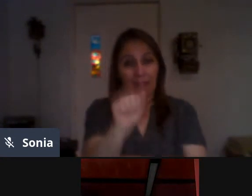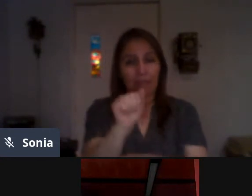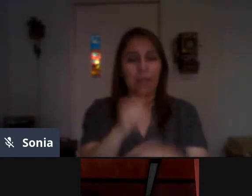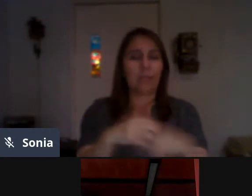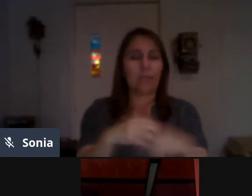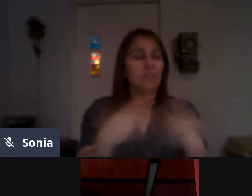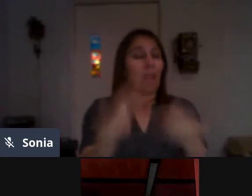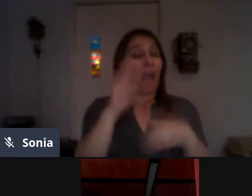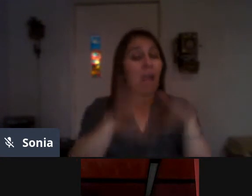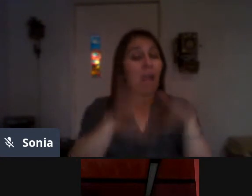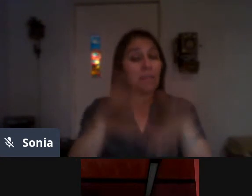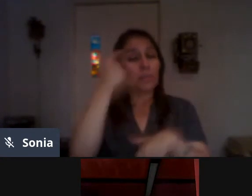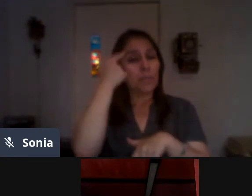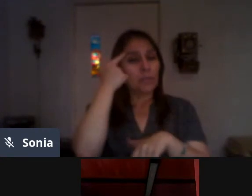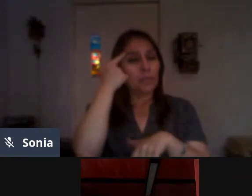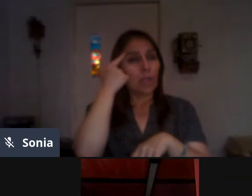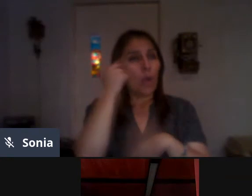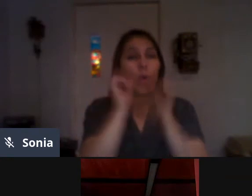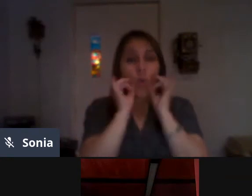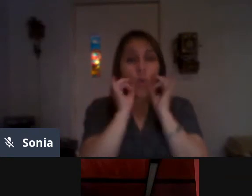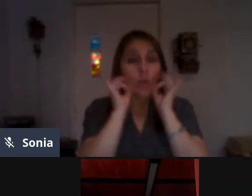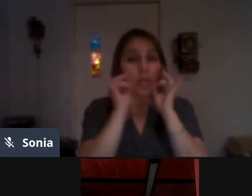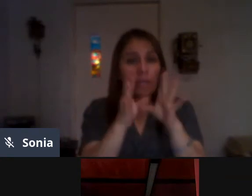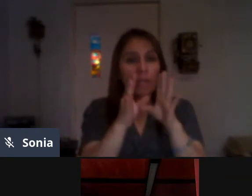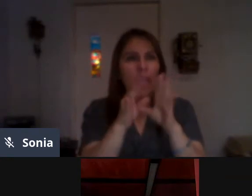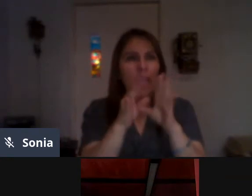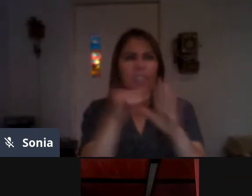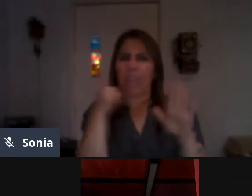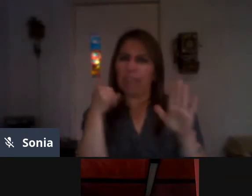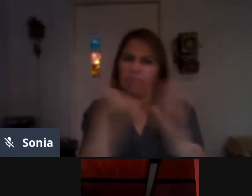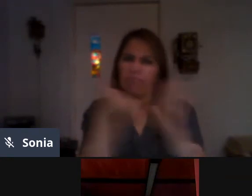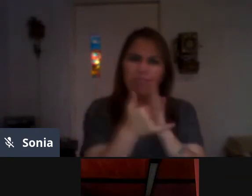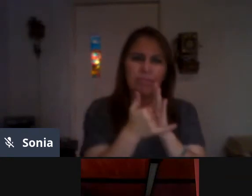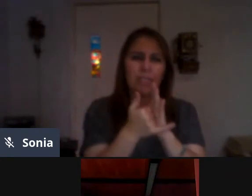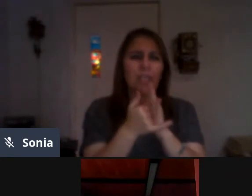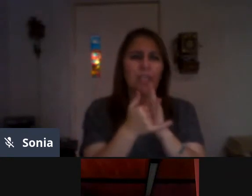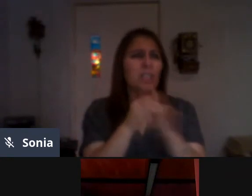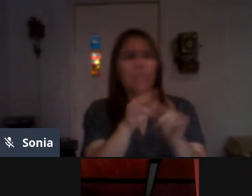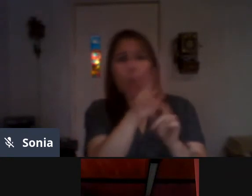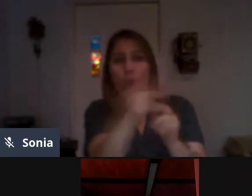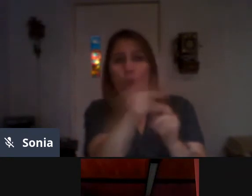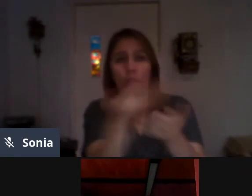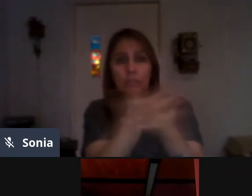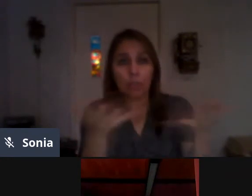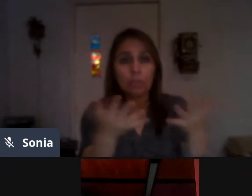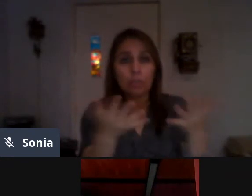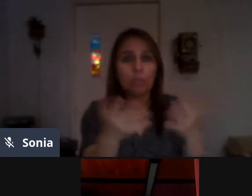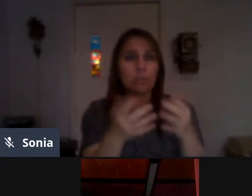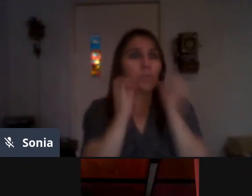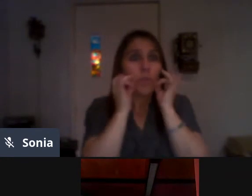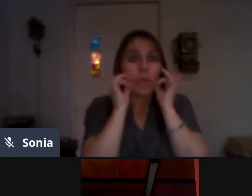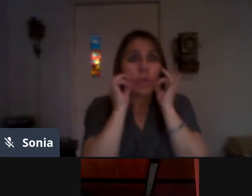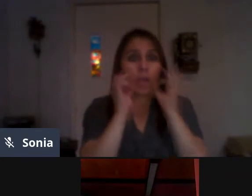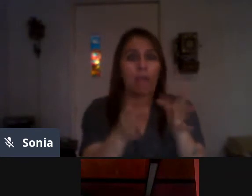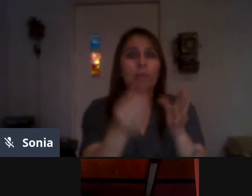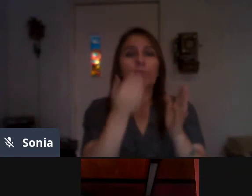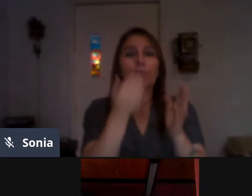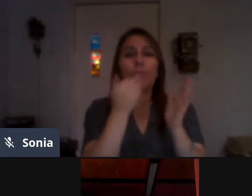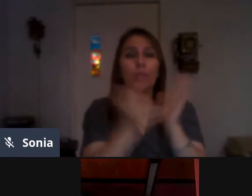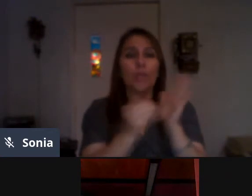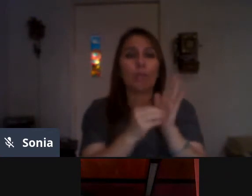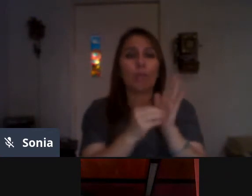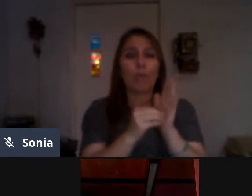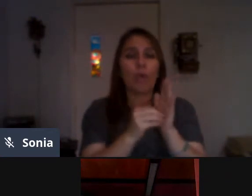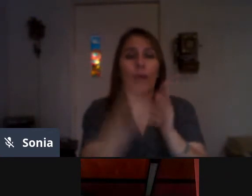terrible es el acceso carnal violento y se minimizan otras prácticas como lo que él decía el besito que le dan en la boca a la niña por